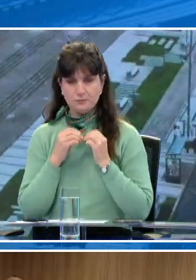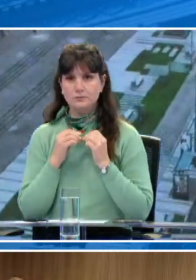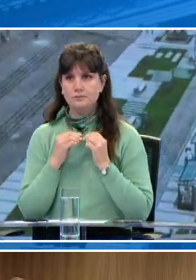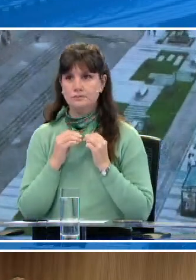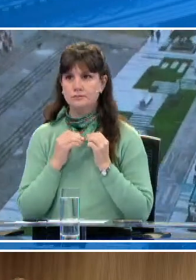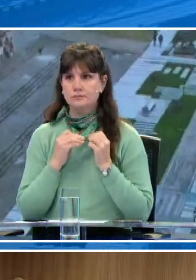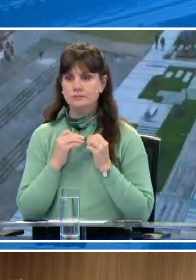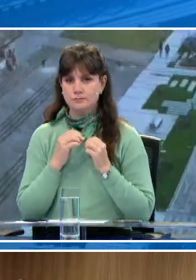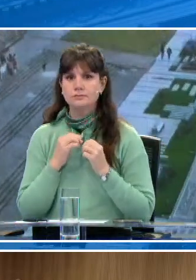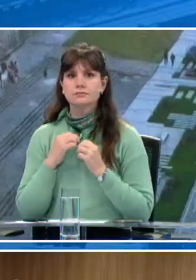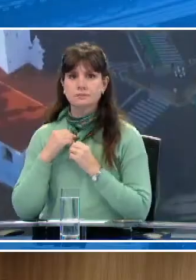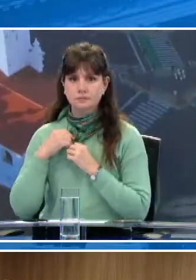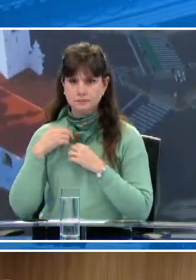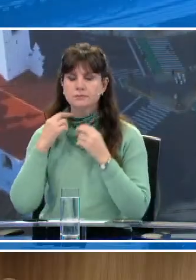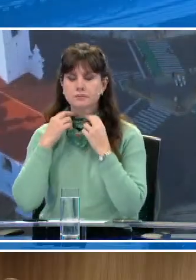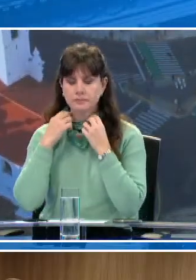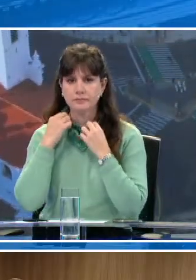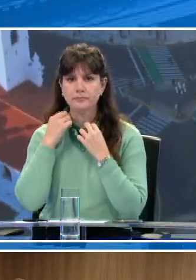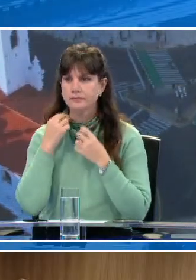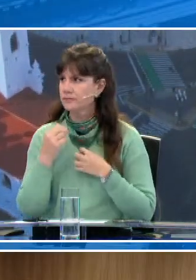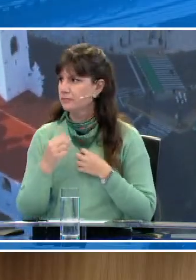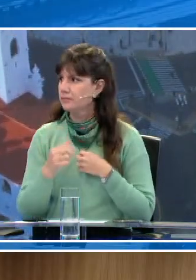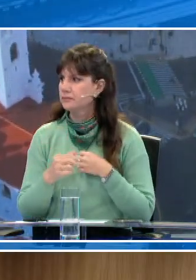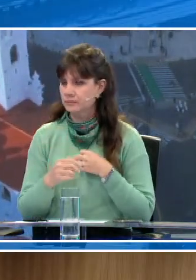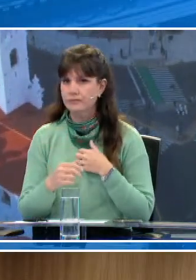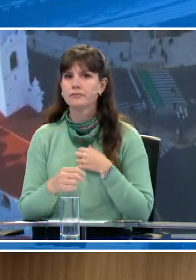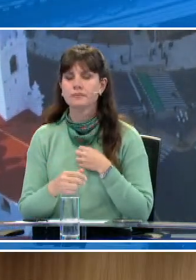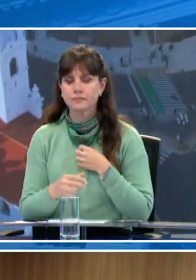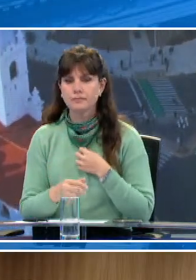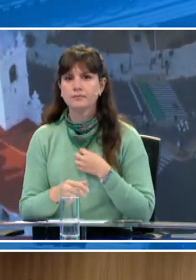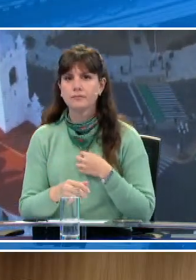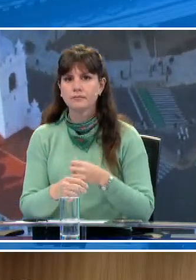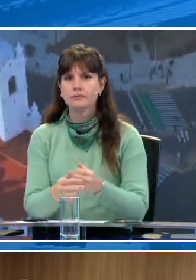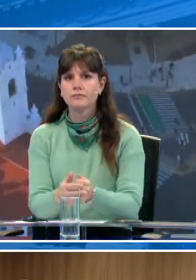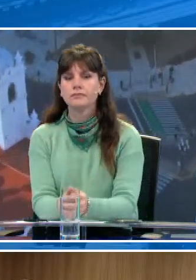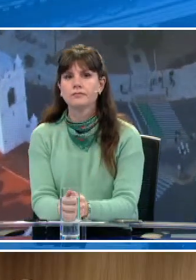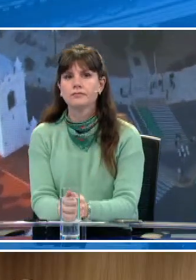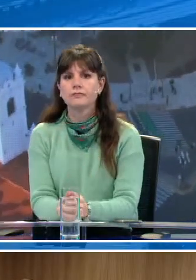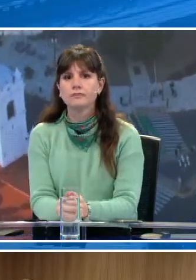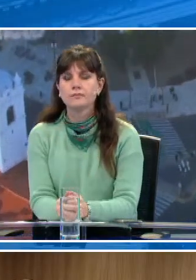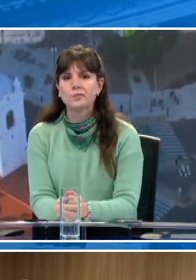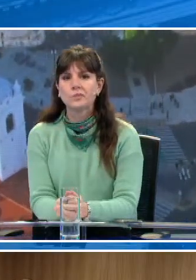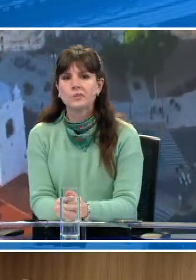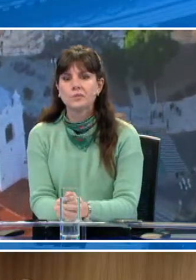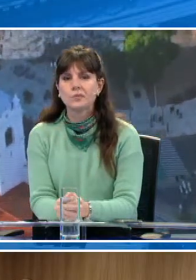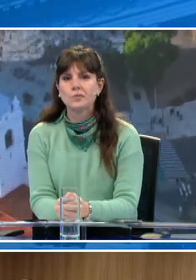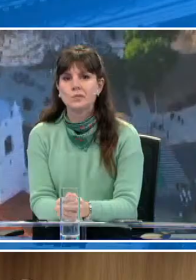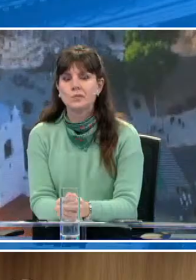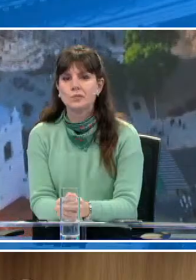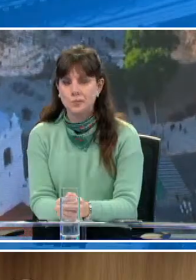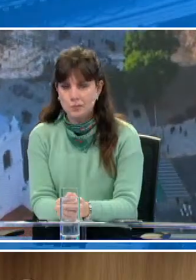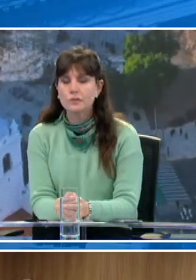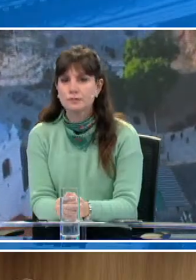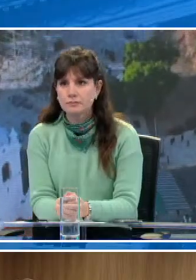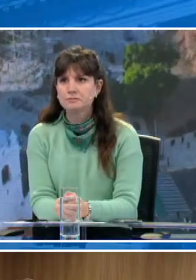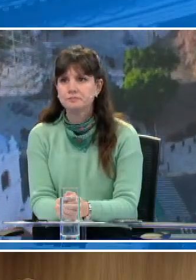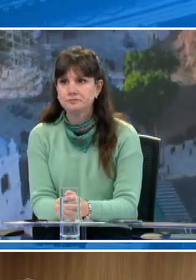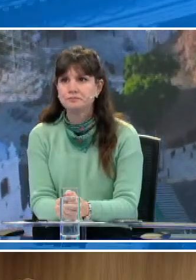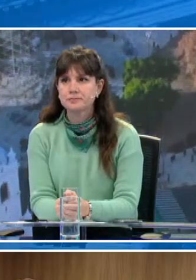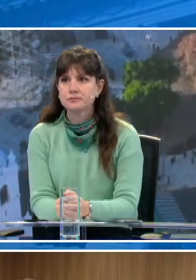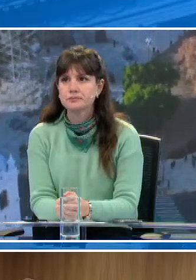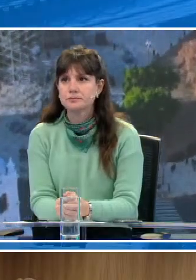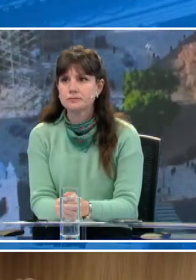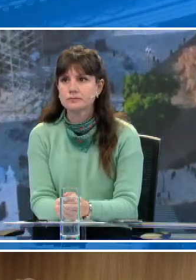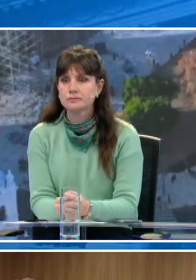Técnica, Tecnología e Información Productiva, que encabeza Goyán, un hombre de Unión por